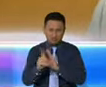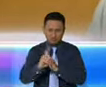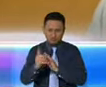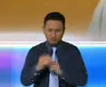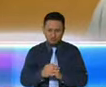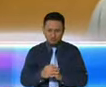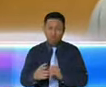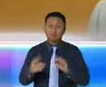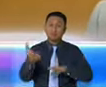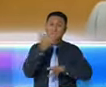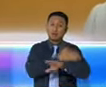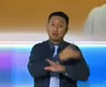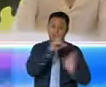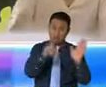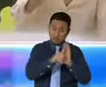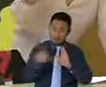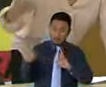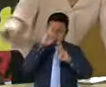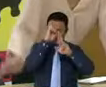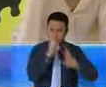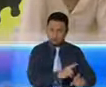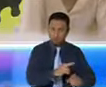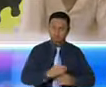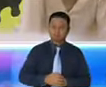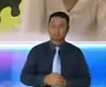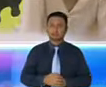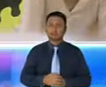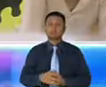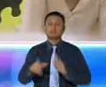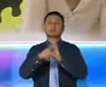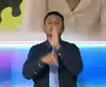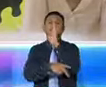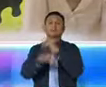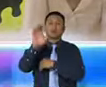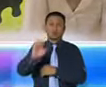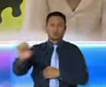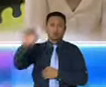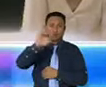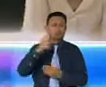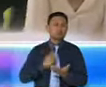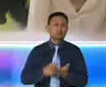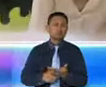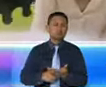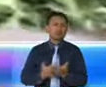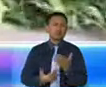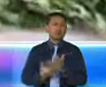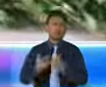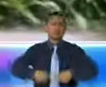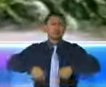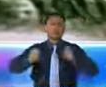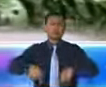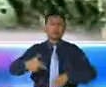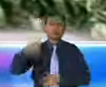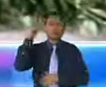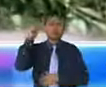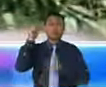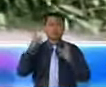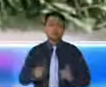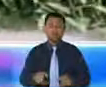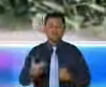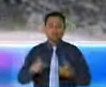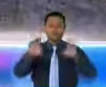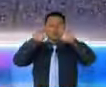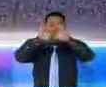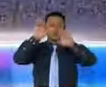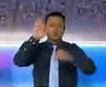hacer cumplir lo que ya existía. Actualmente en el Parlamento Europeo se discute un tratado vinculante de derechos humanos y